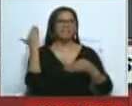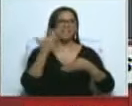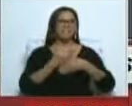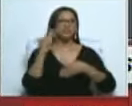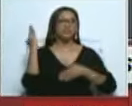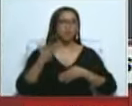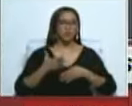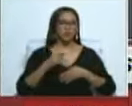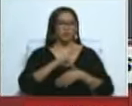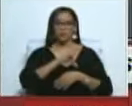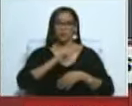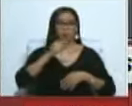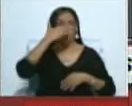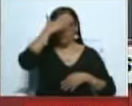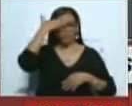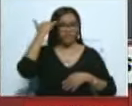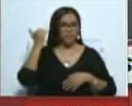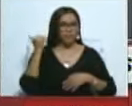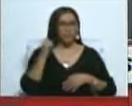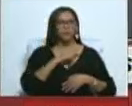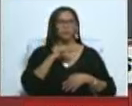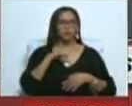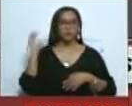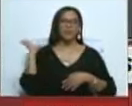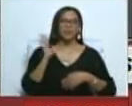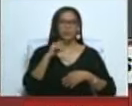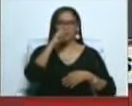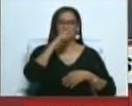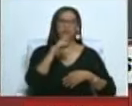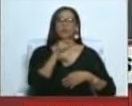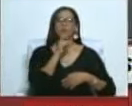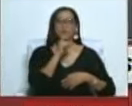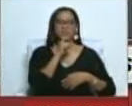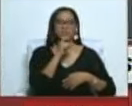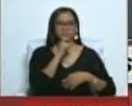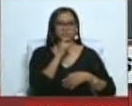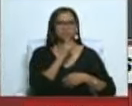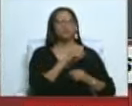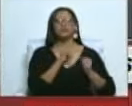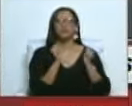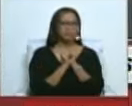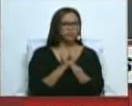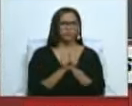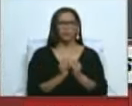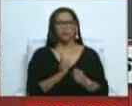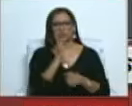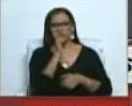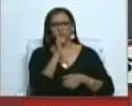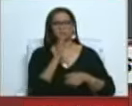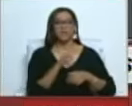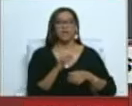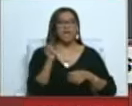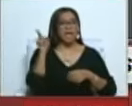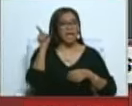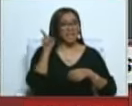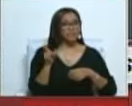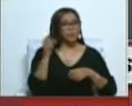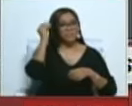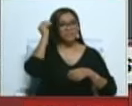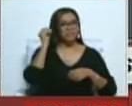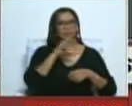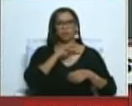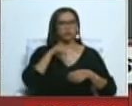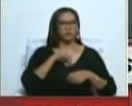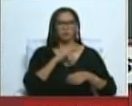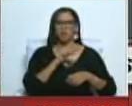eso. Nosotros venimos de años muy, muy rudos, duros, fieros. Ellos creían que no íbamos a aguantar